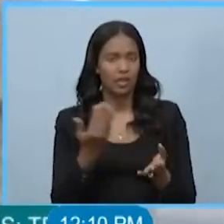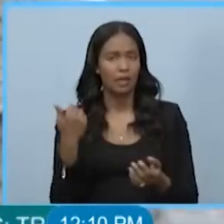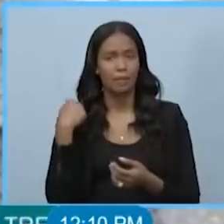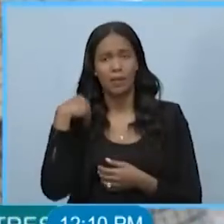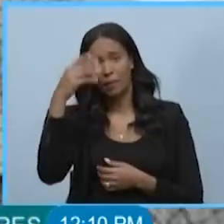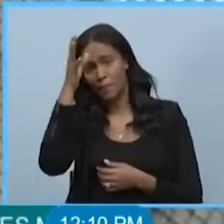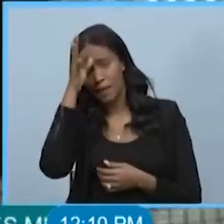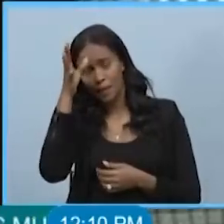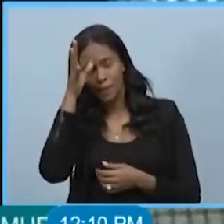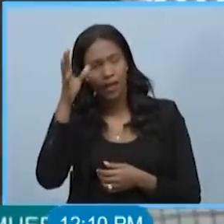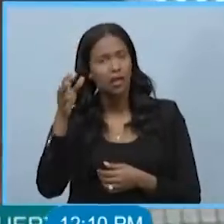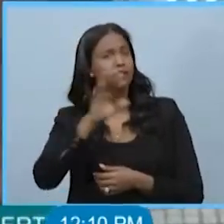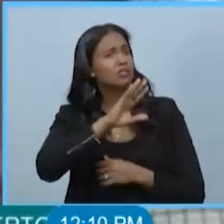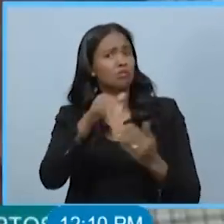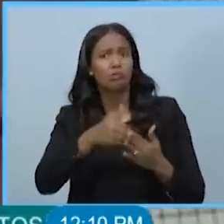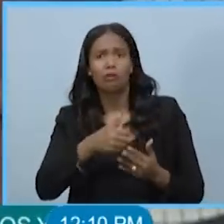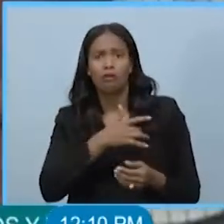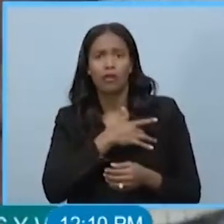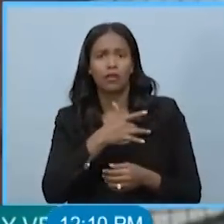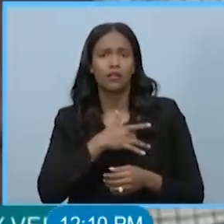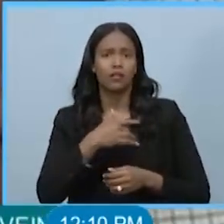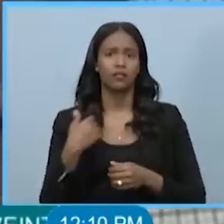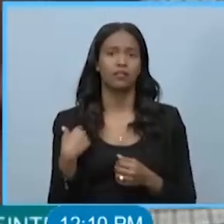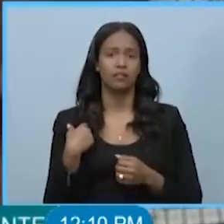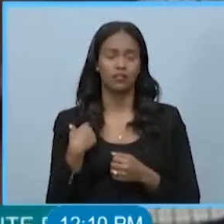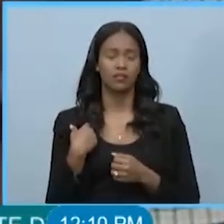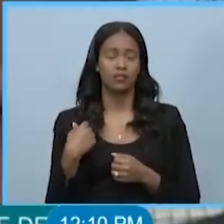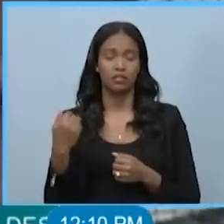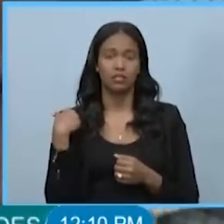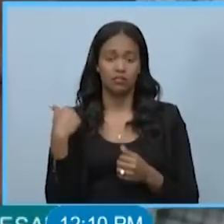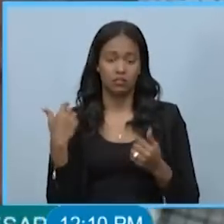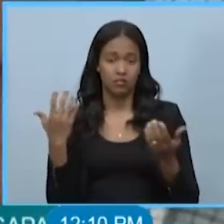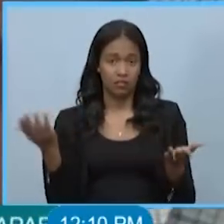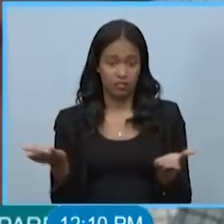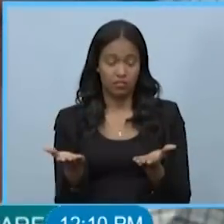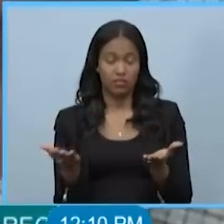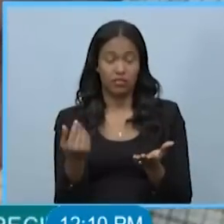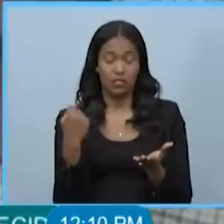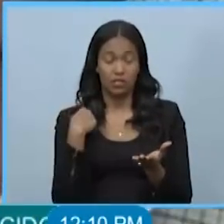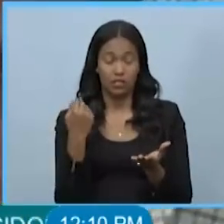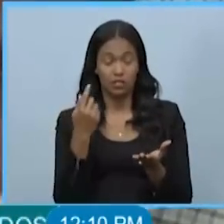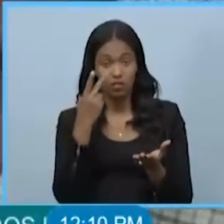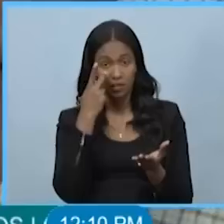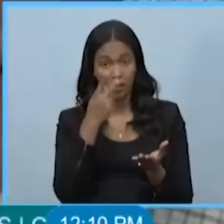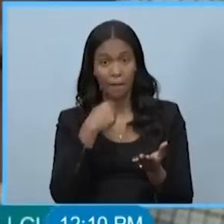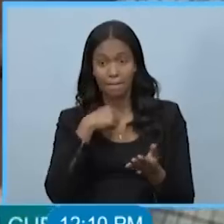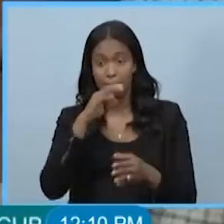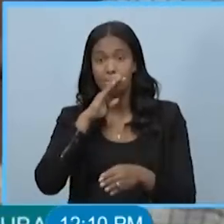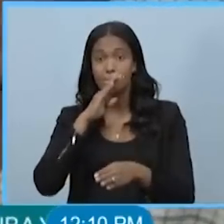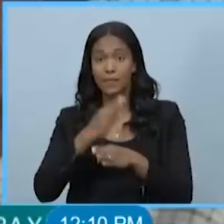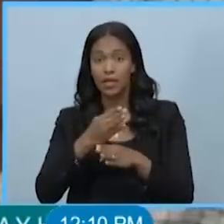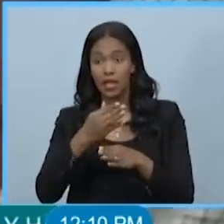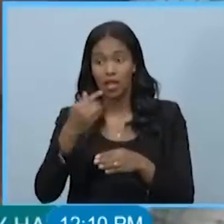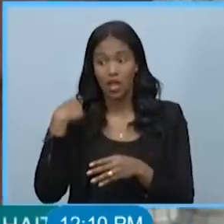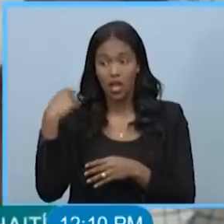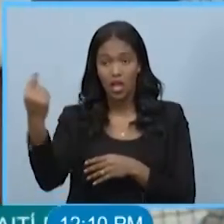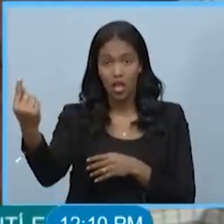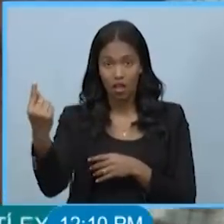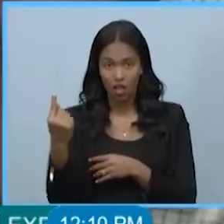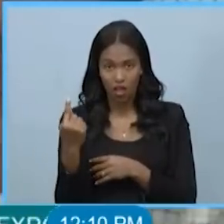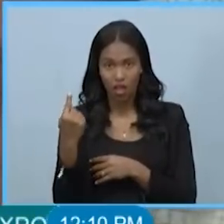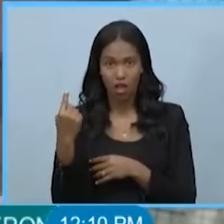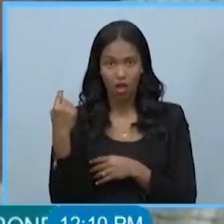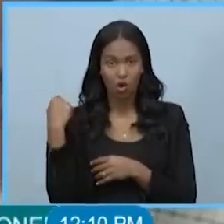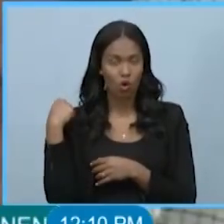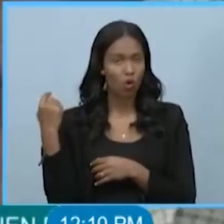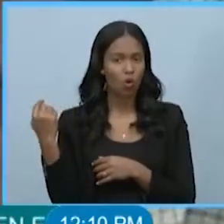la vida. Yo me llamo Gudú de Atremana. Yo desayunaba a mis hijos cuando llegaba